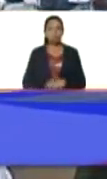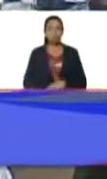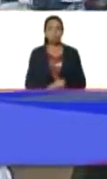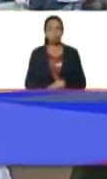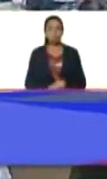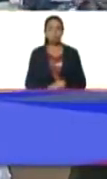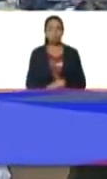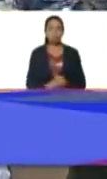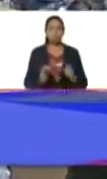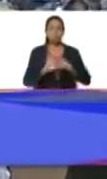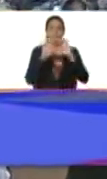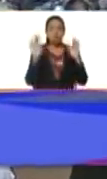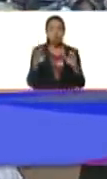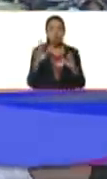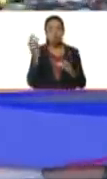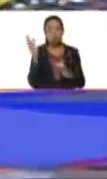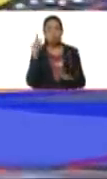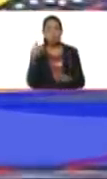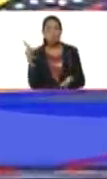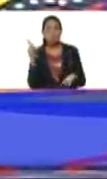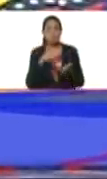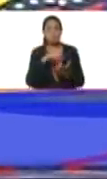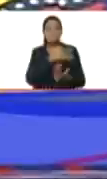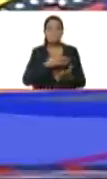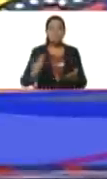Correcto. Igualmente está la presidenta,